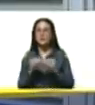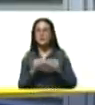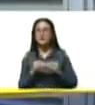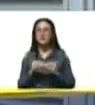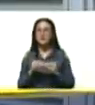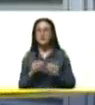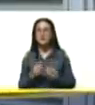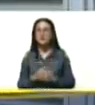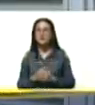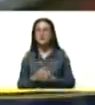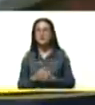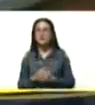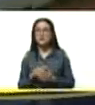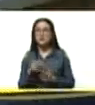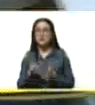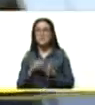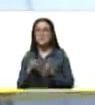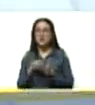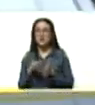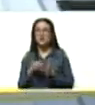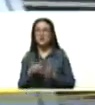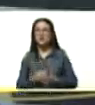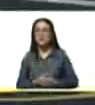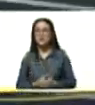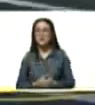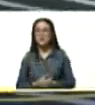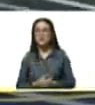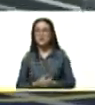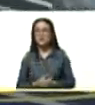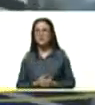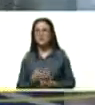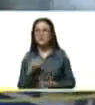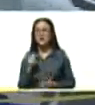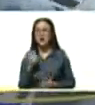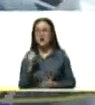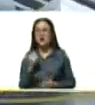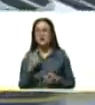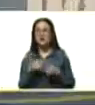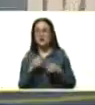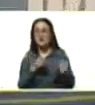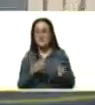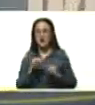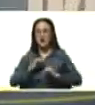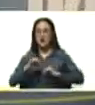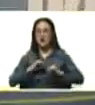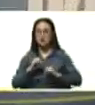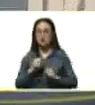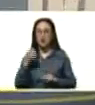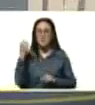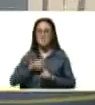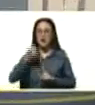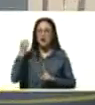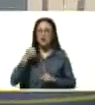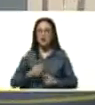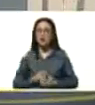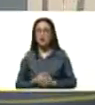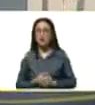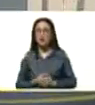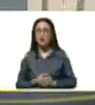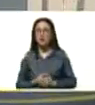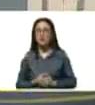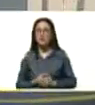de los sistemas ferroviarios, de la vía férrea. Ya tenemos varios planes de ejecución de alto impacto con